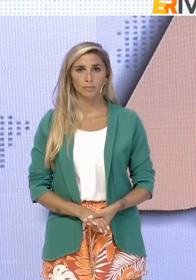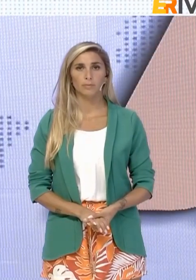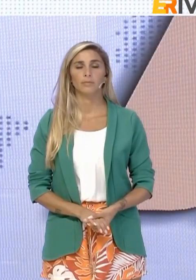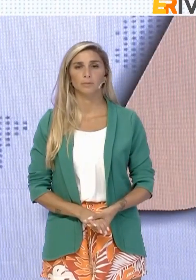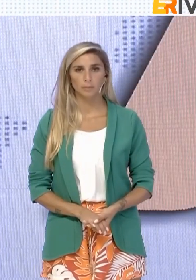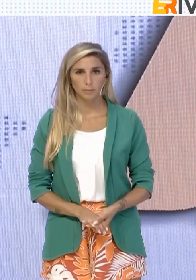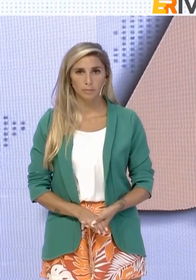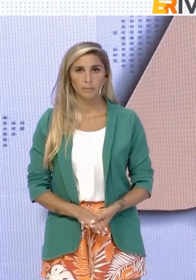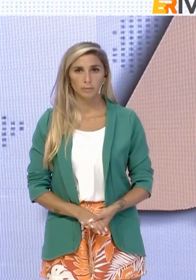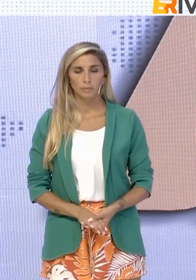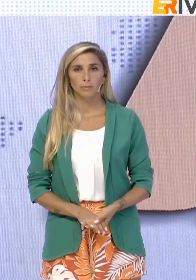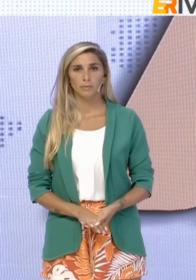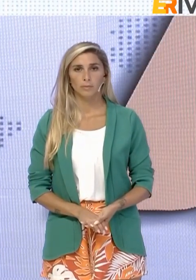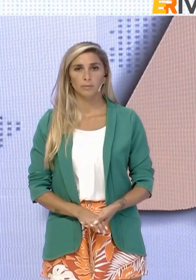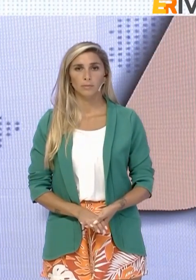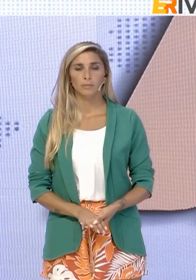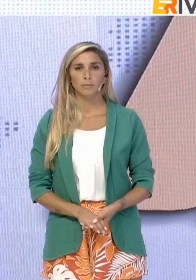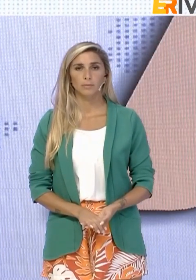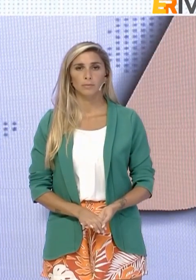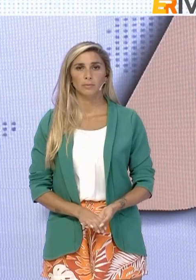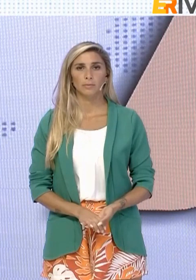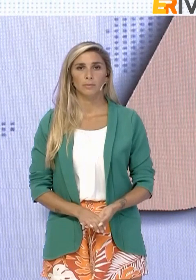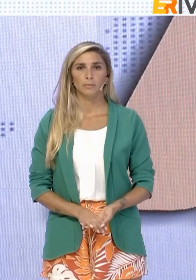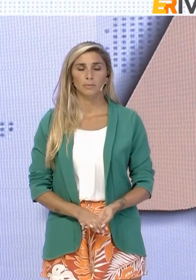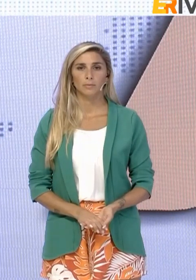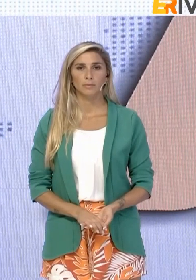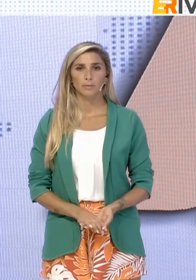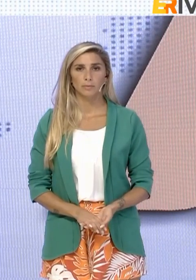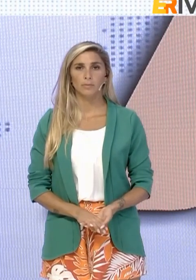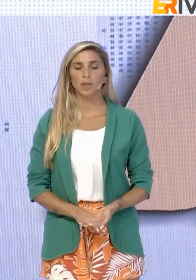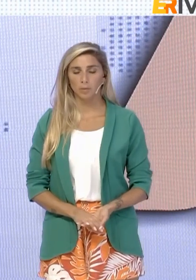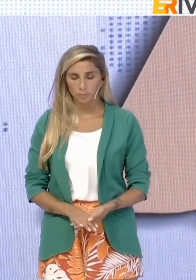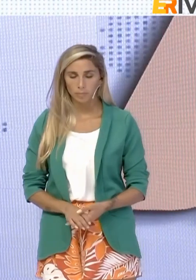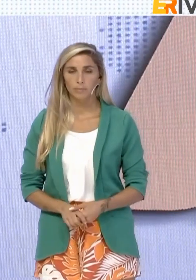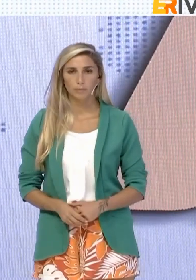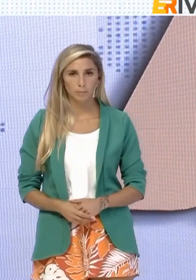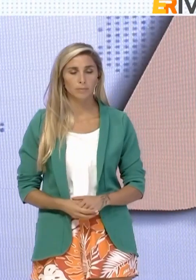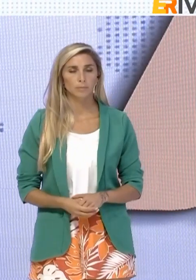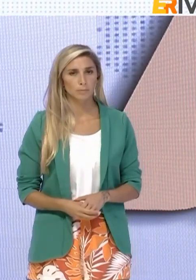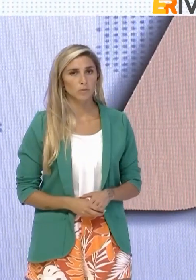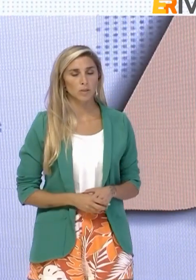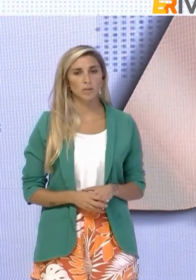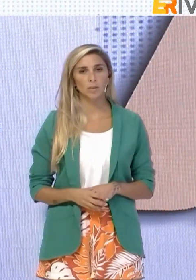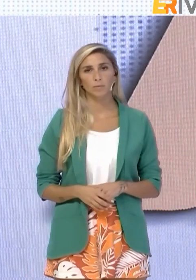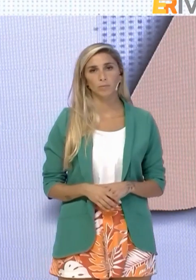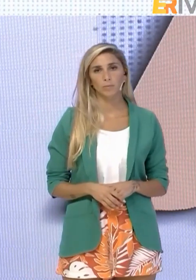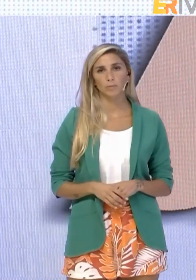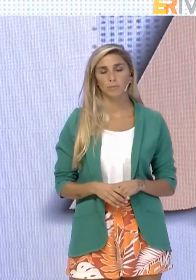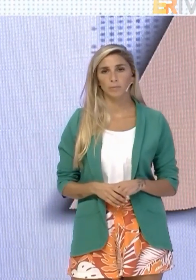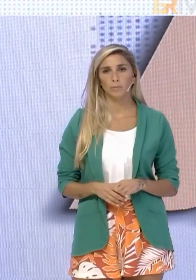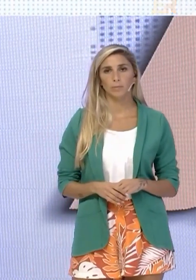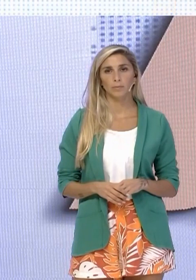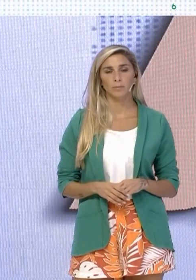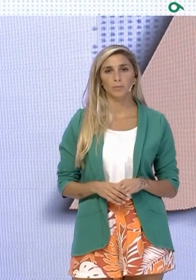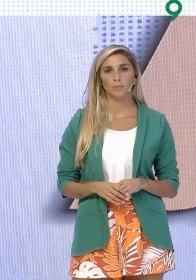personal, desde ya que requieren segundos factores de validación o sí, de autenticación, sí, sí, sí, que también vuelvo